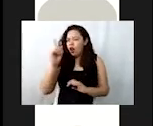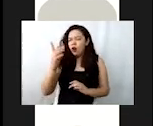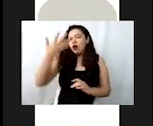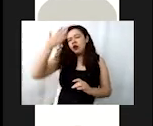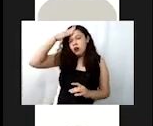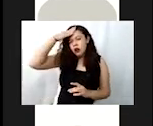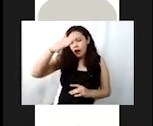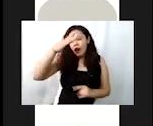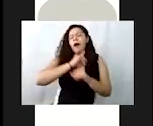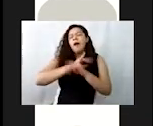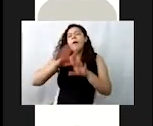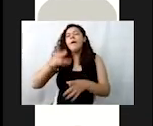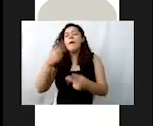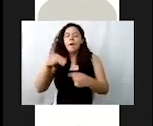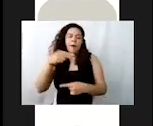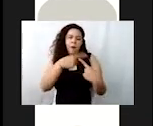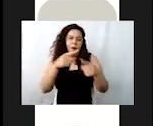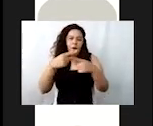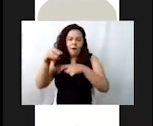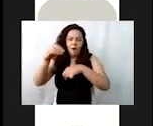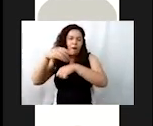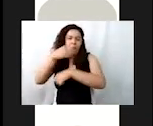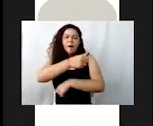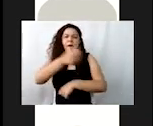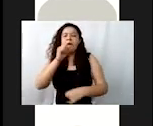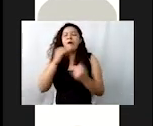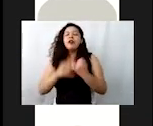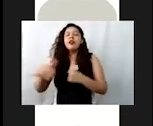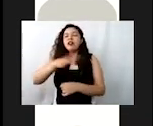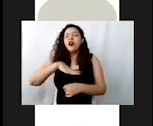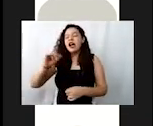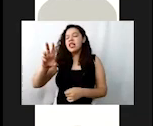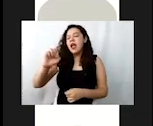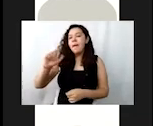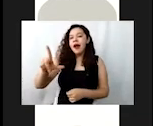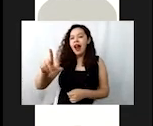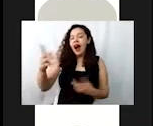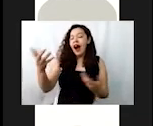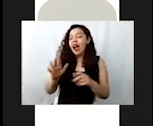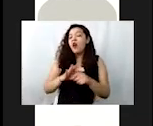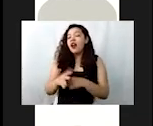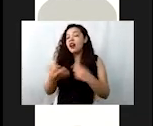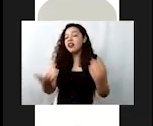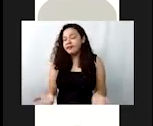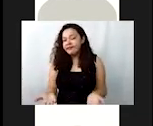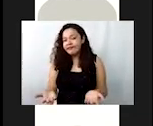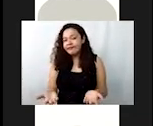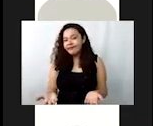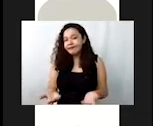llame cada quien. Y la que se hizo desde la sociedad civil fue esta que está por